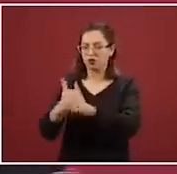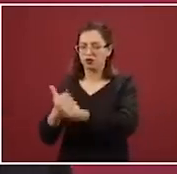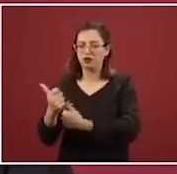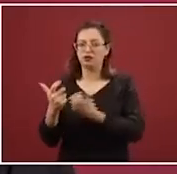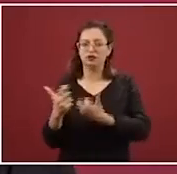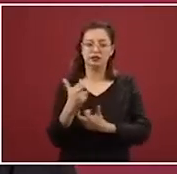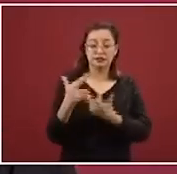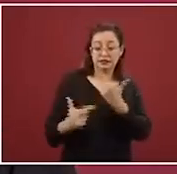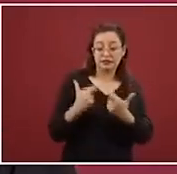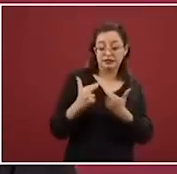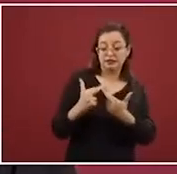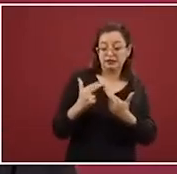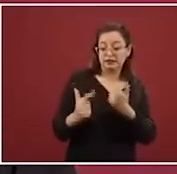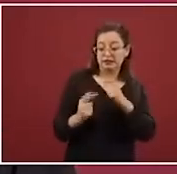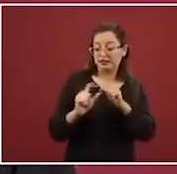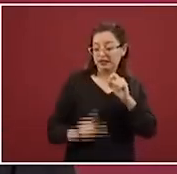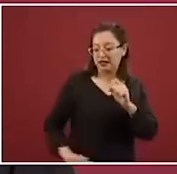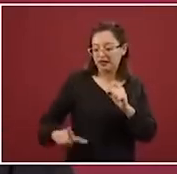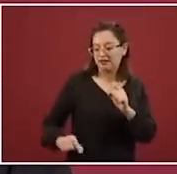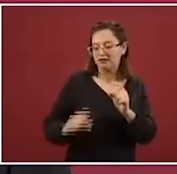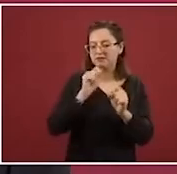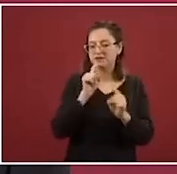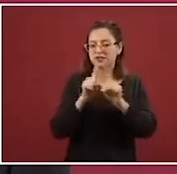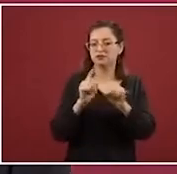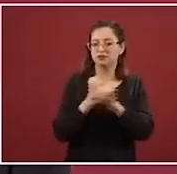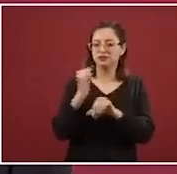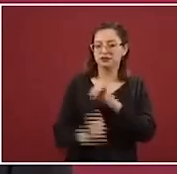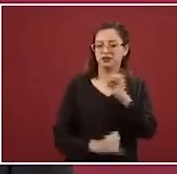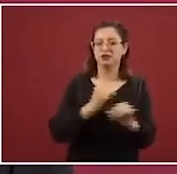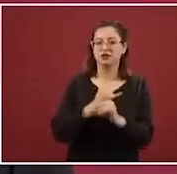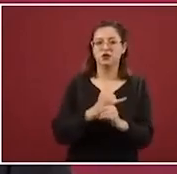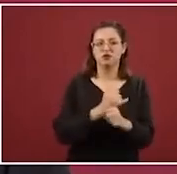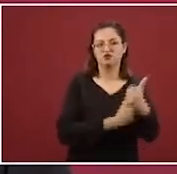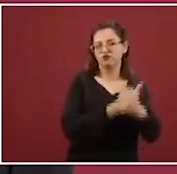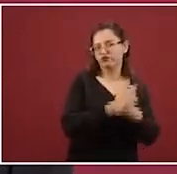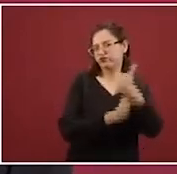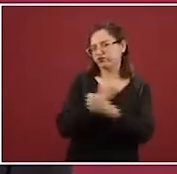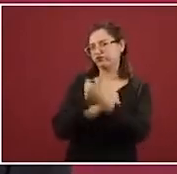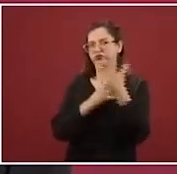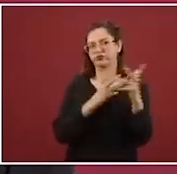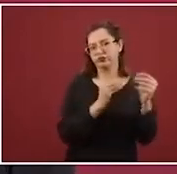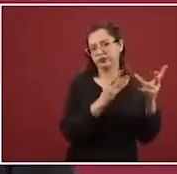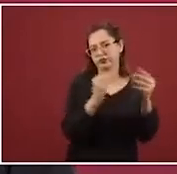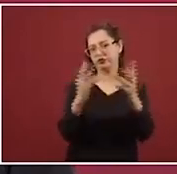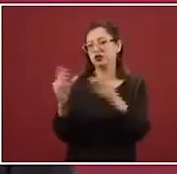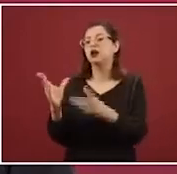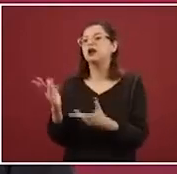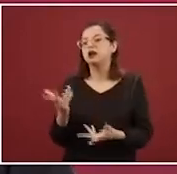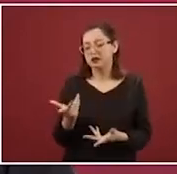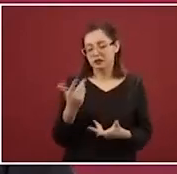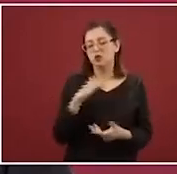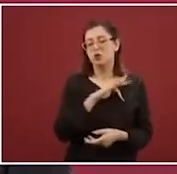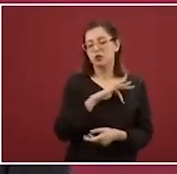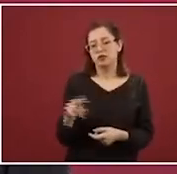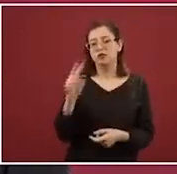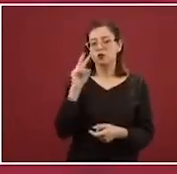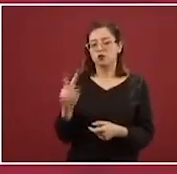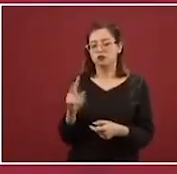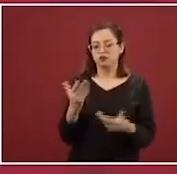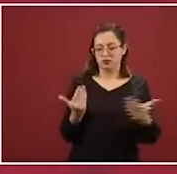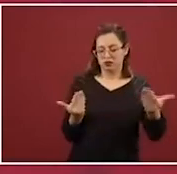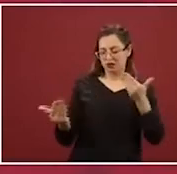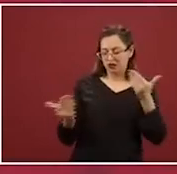ni nacional, es una competencia de carácter internacional. Y nosotros sí vemos que hay distinta calidad en